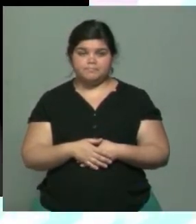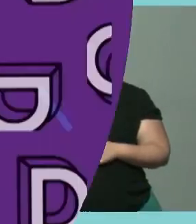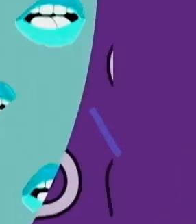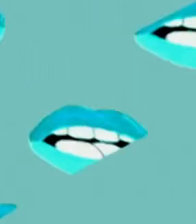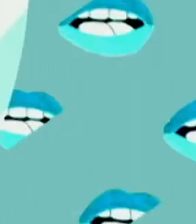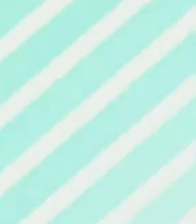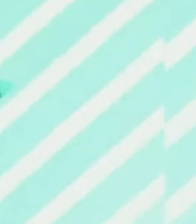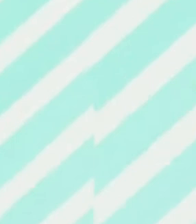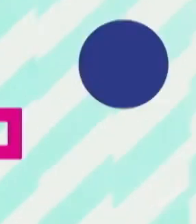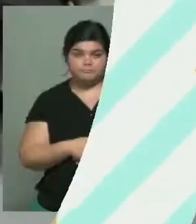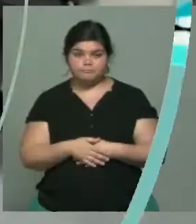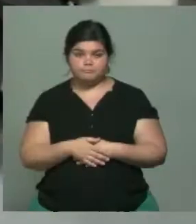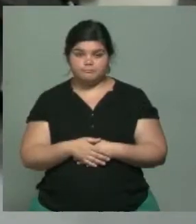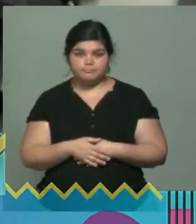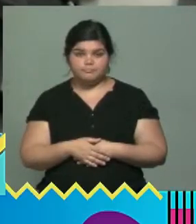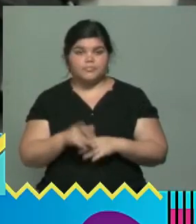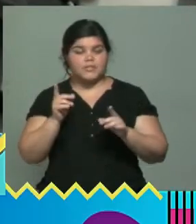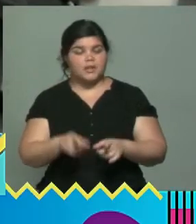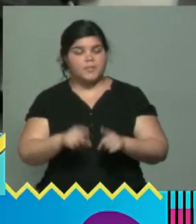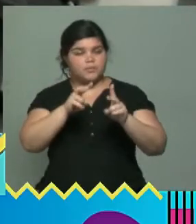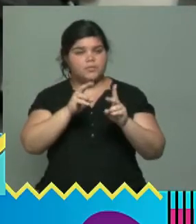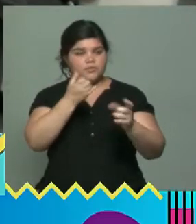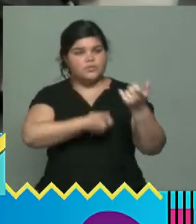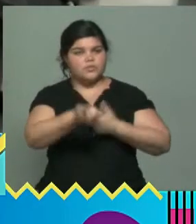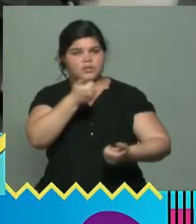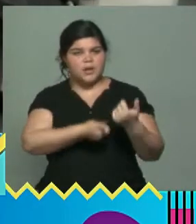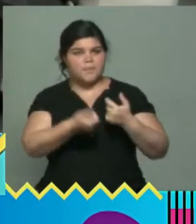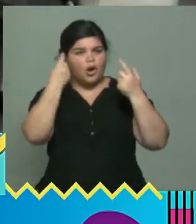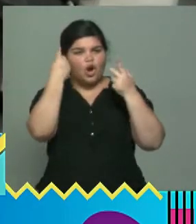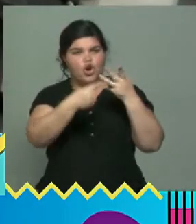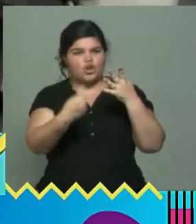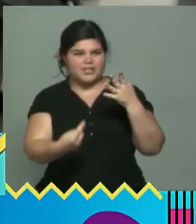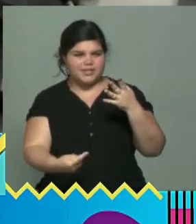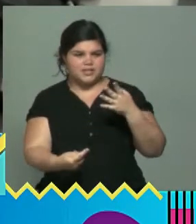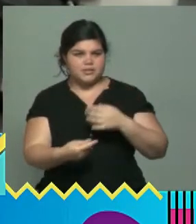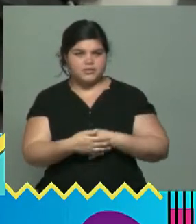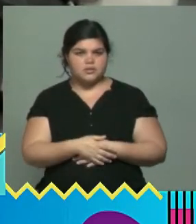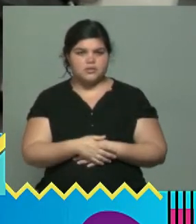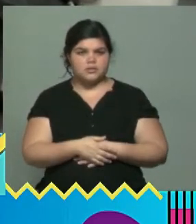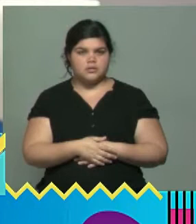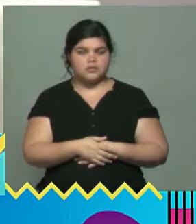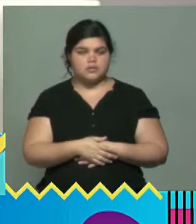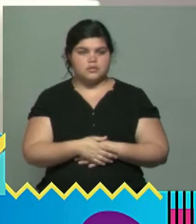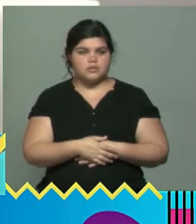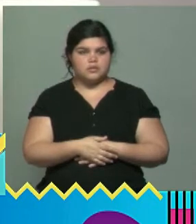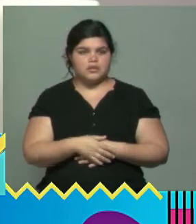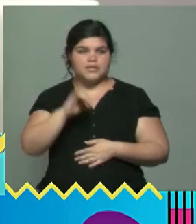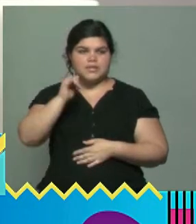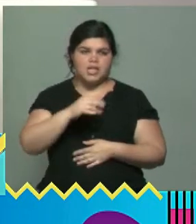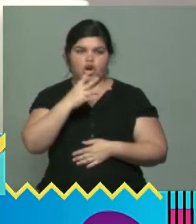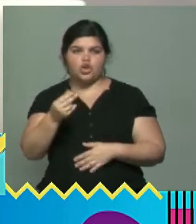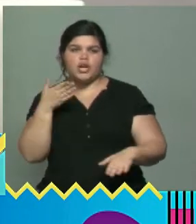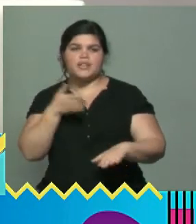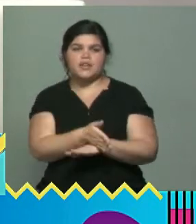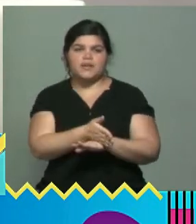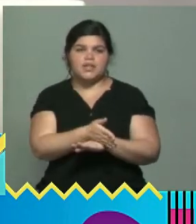Sí, yo cuando hablamos de los factores también que pueden llegar a incidir en intervenir ante una situación de